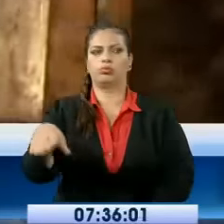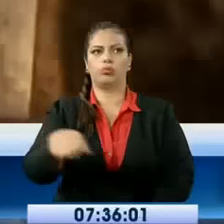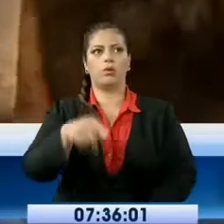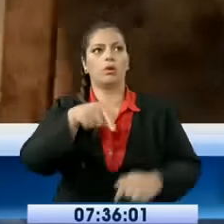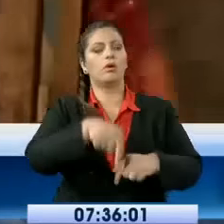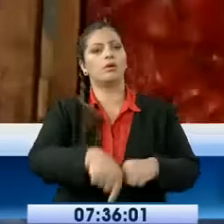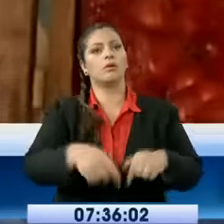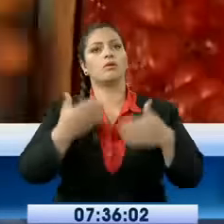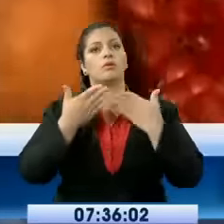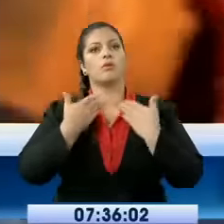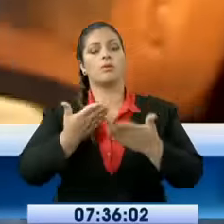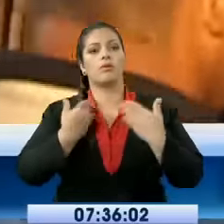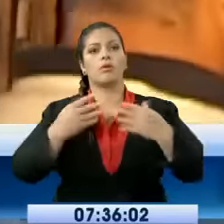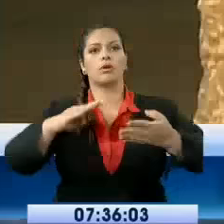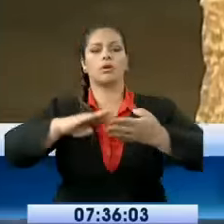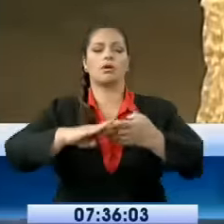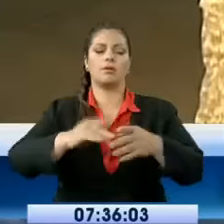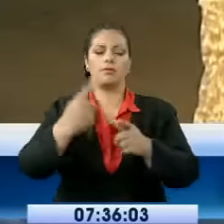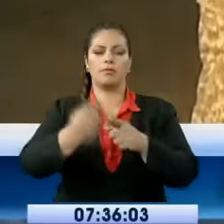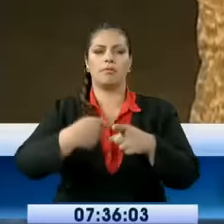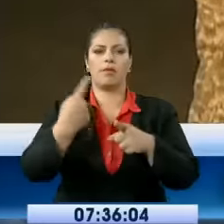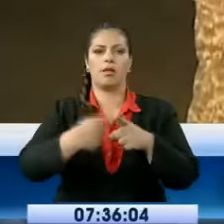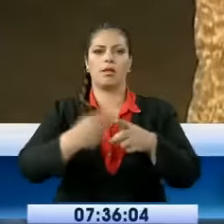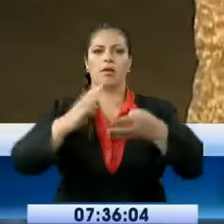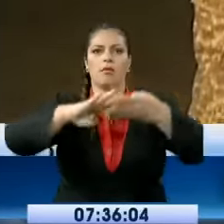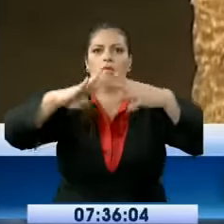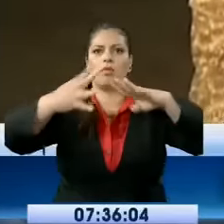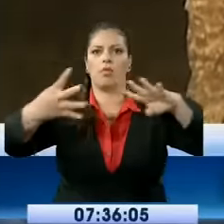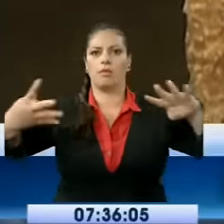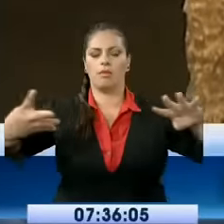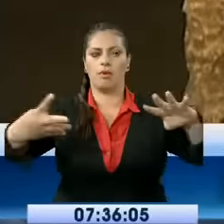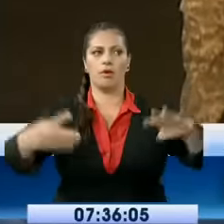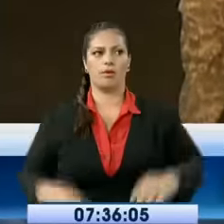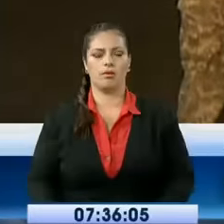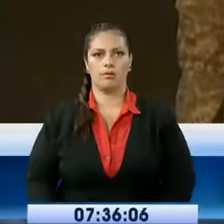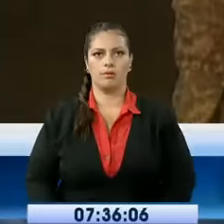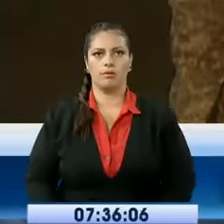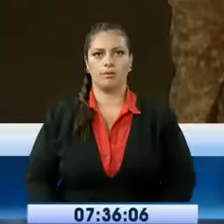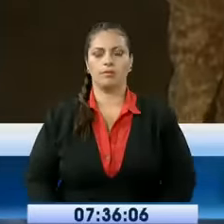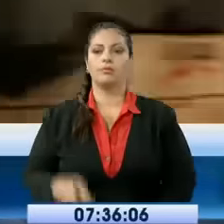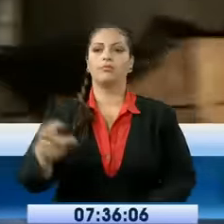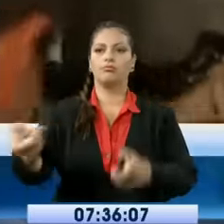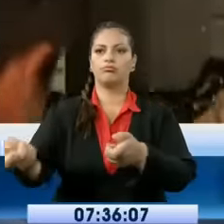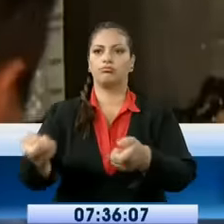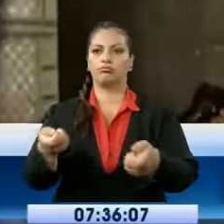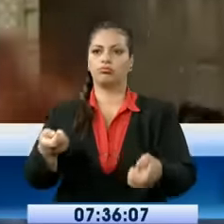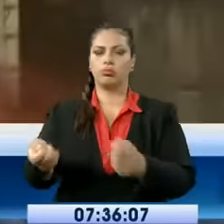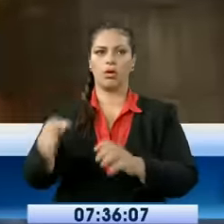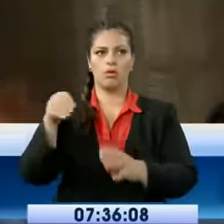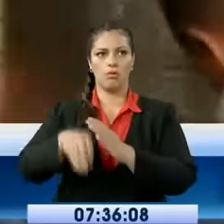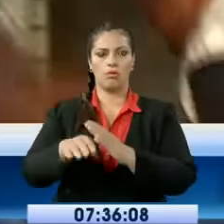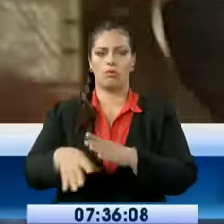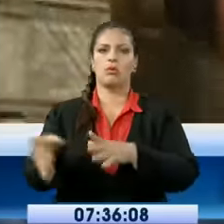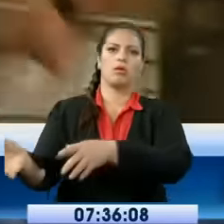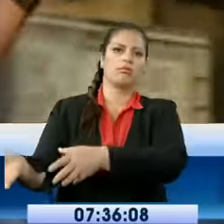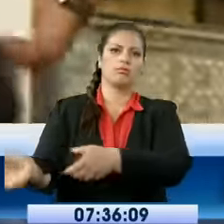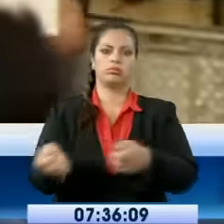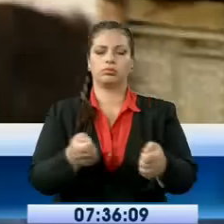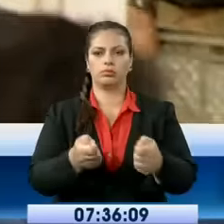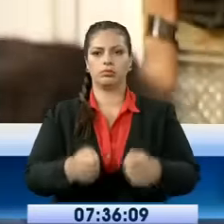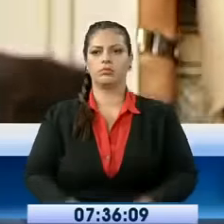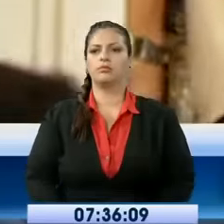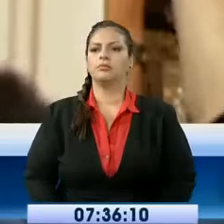de víveres en Montebello. El producto transportado en un camión que también fue detenido. El decomiso se llevó a